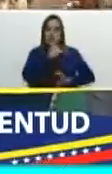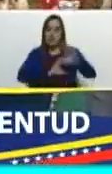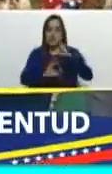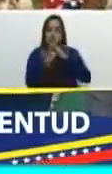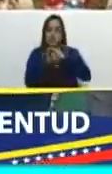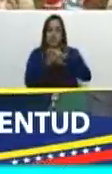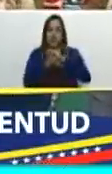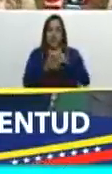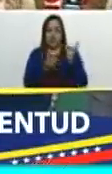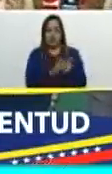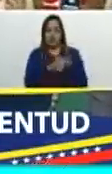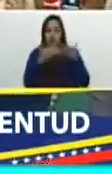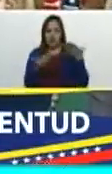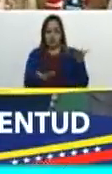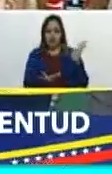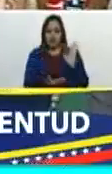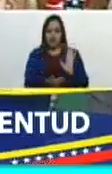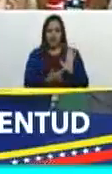tecnología.